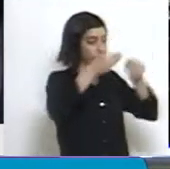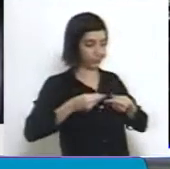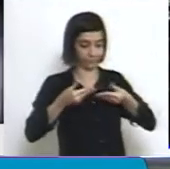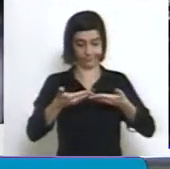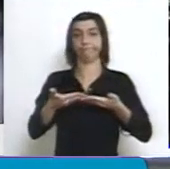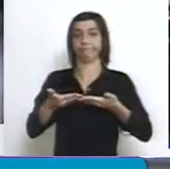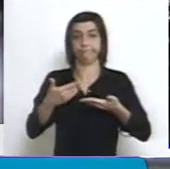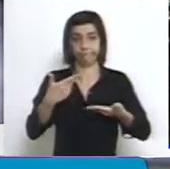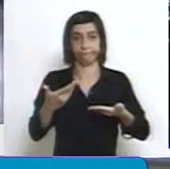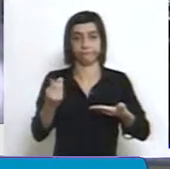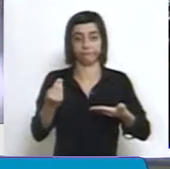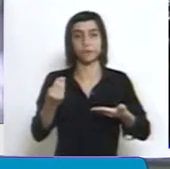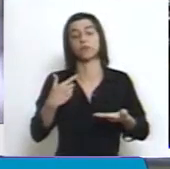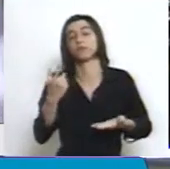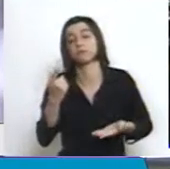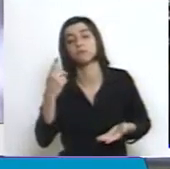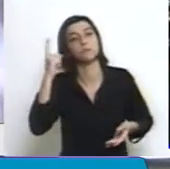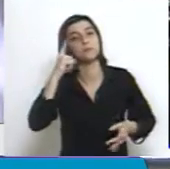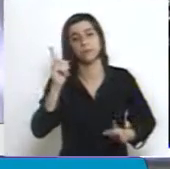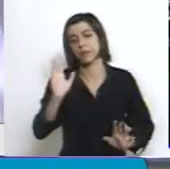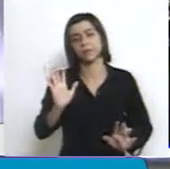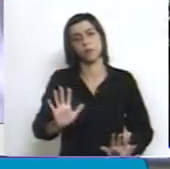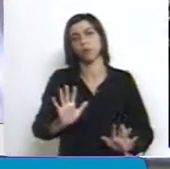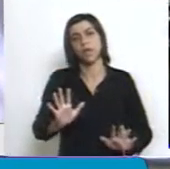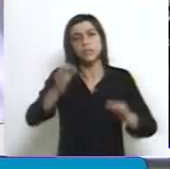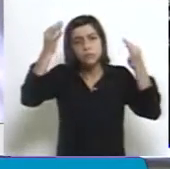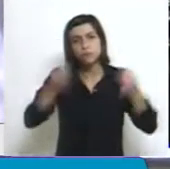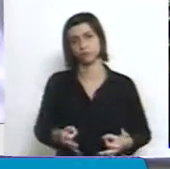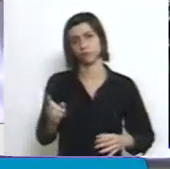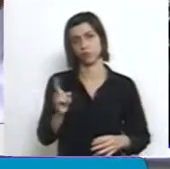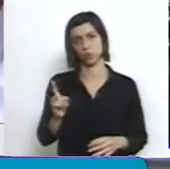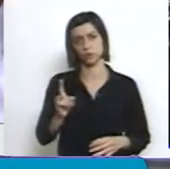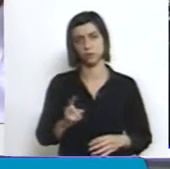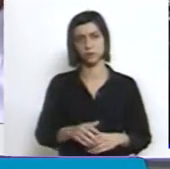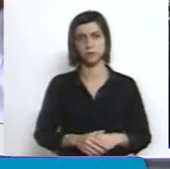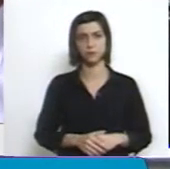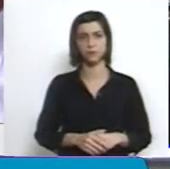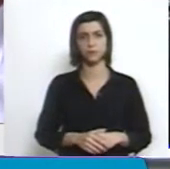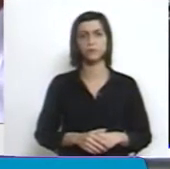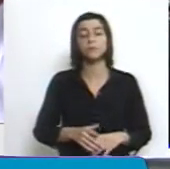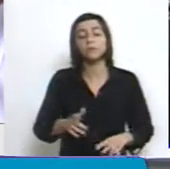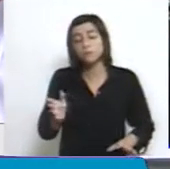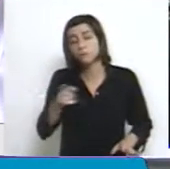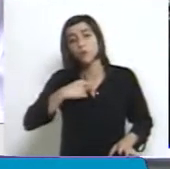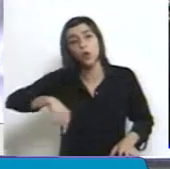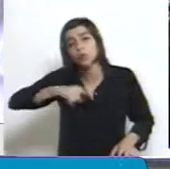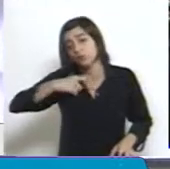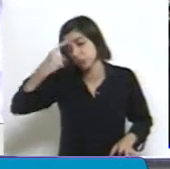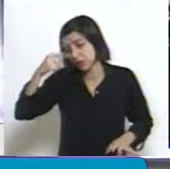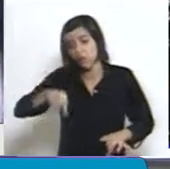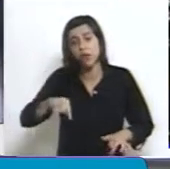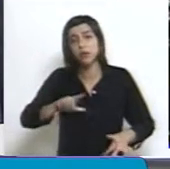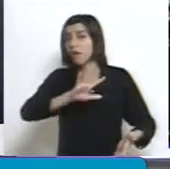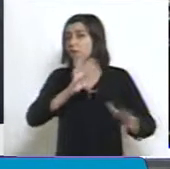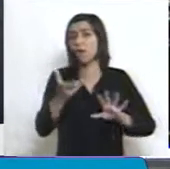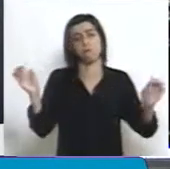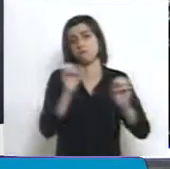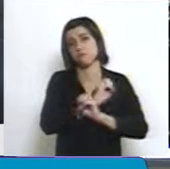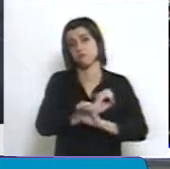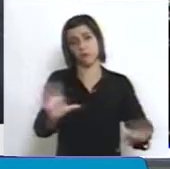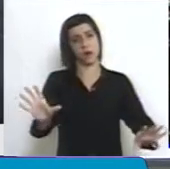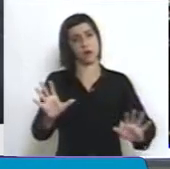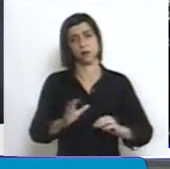forzando la lógica de construcción del presupuesto nacional. Nos parece que este es un error. Por eso, desde el bloque de la